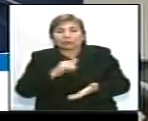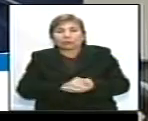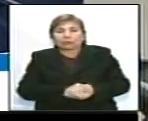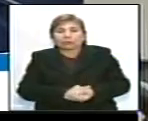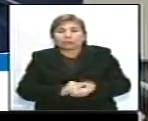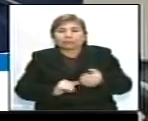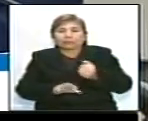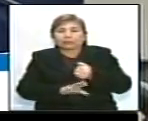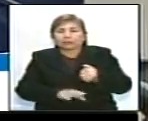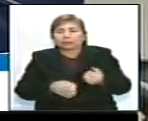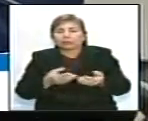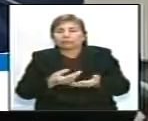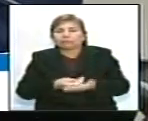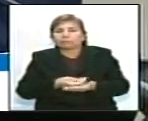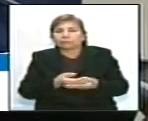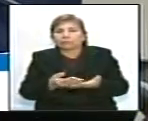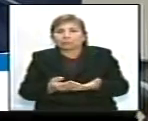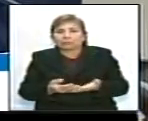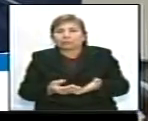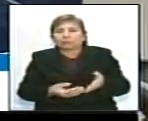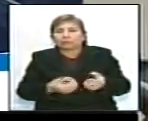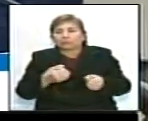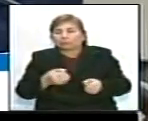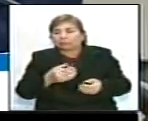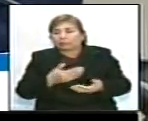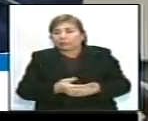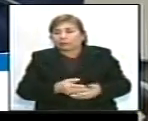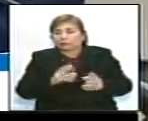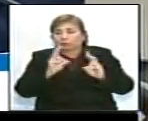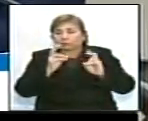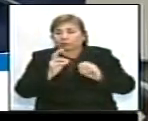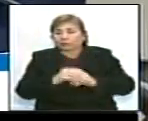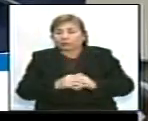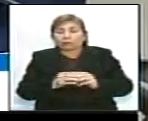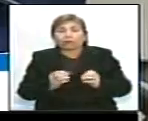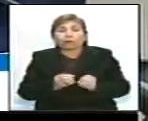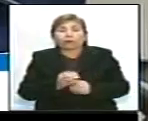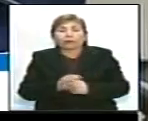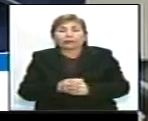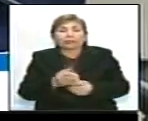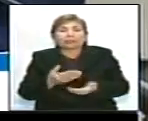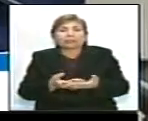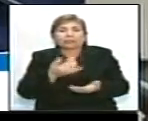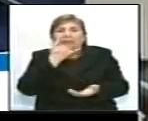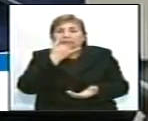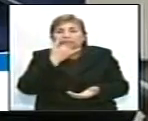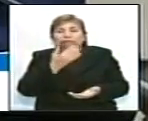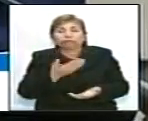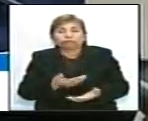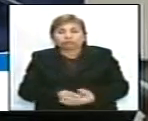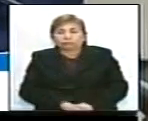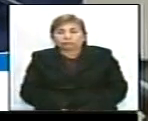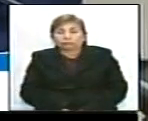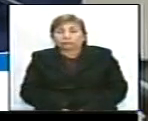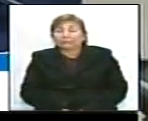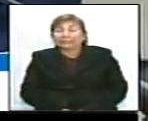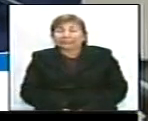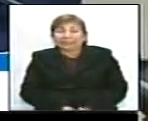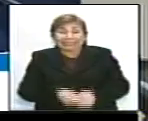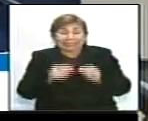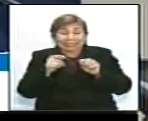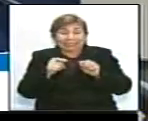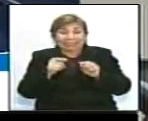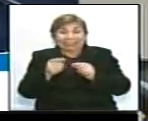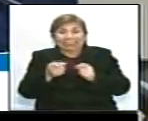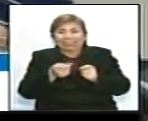básicamente promover la restauración de ecosistemas forestales que han sido afectados. Esto para prevenir la